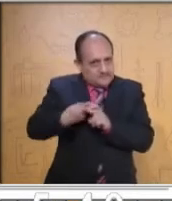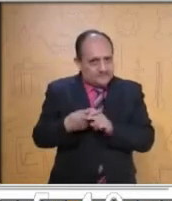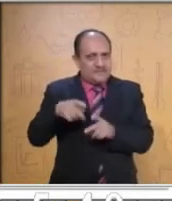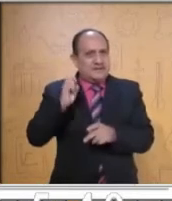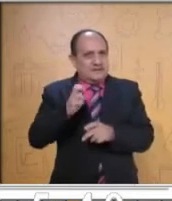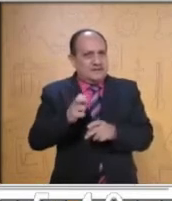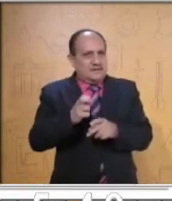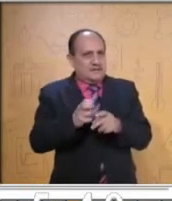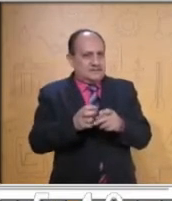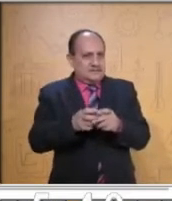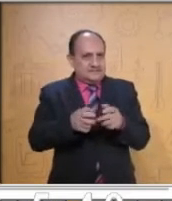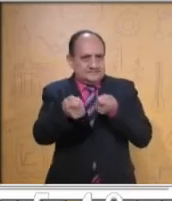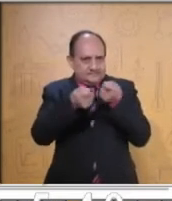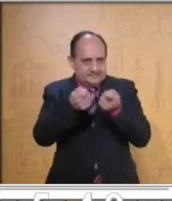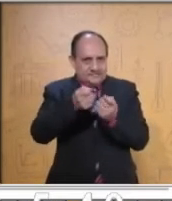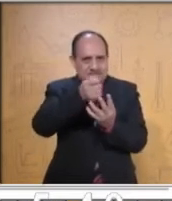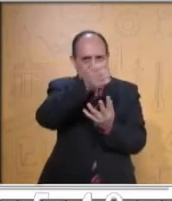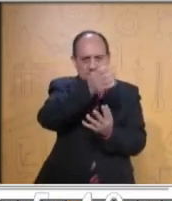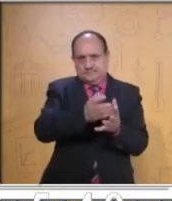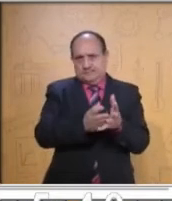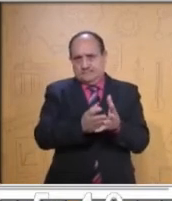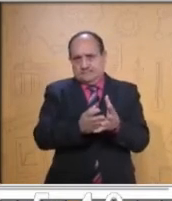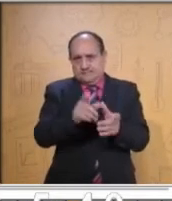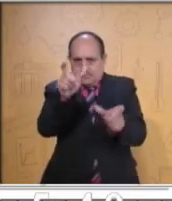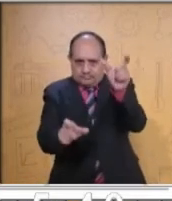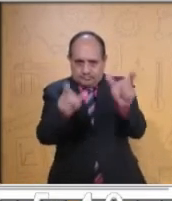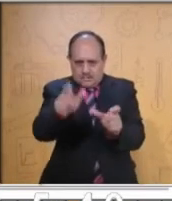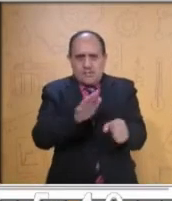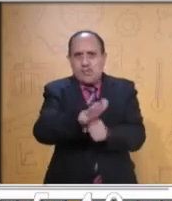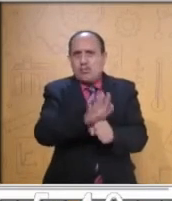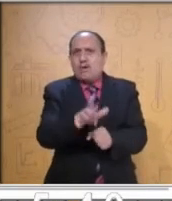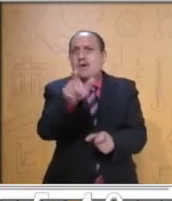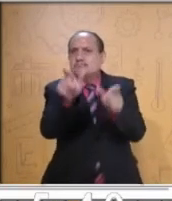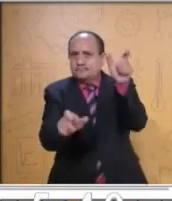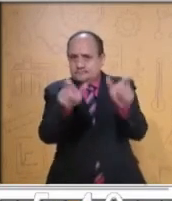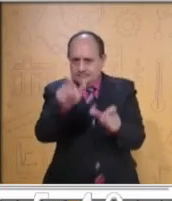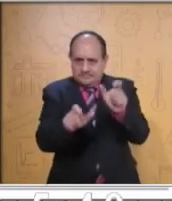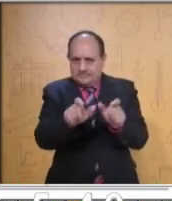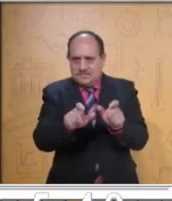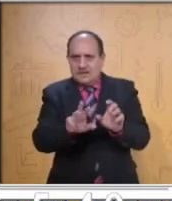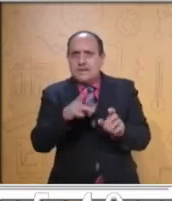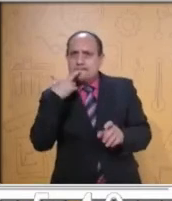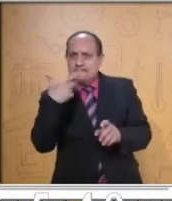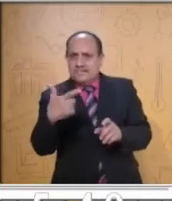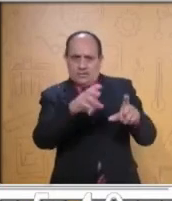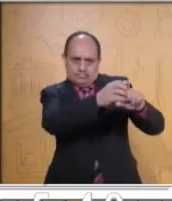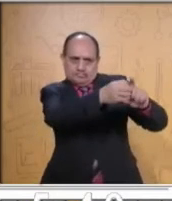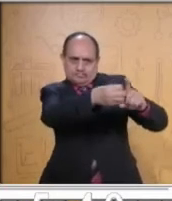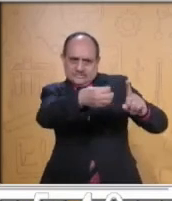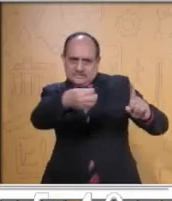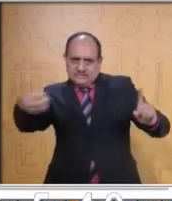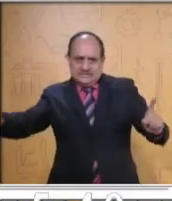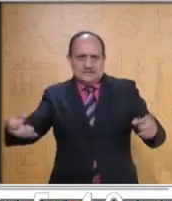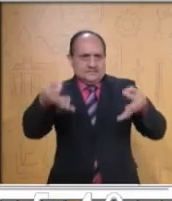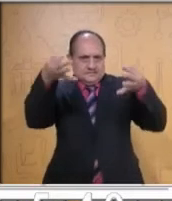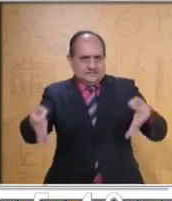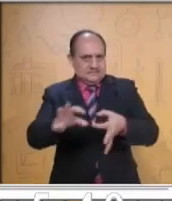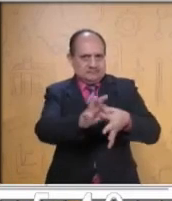medidas de tendencia central vamos a ver cuál es la medida que representa mejor a los datos. En este